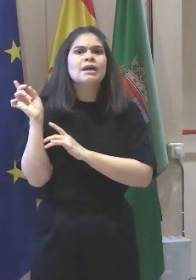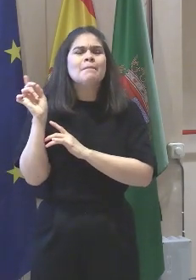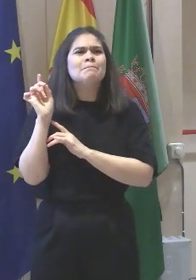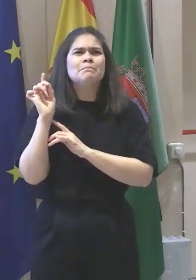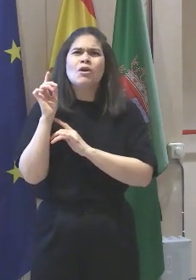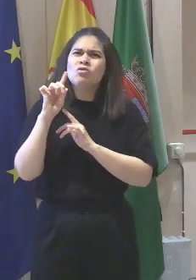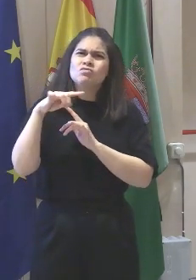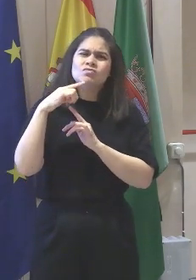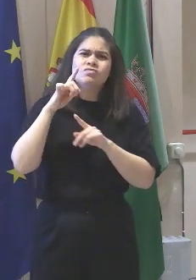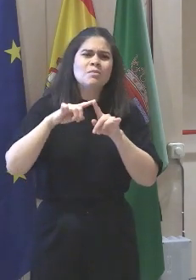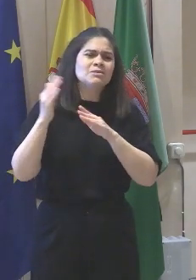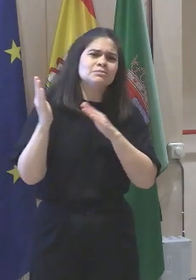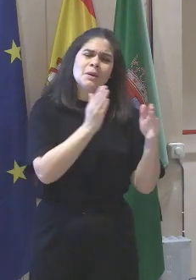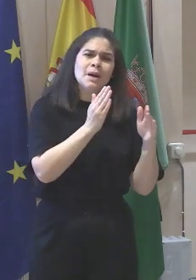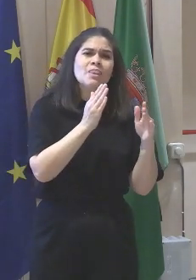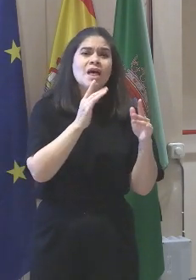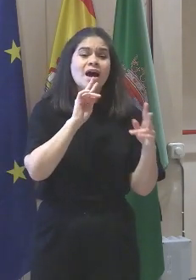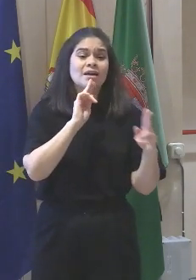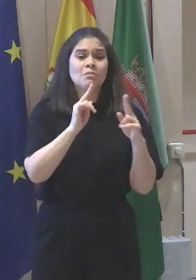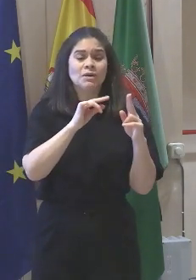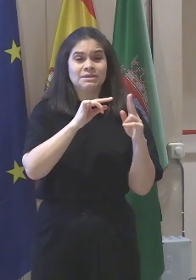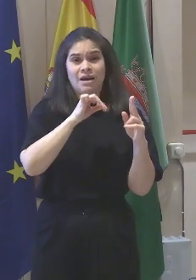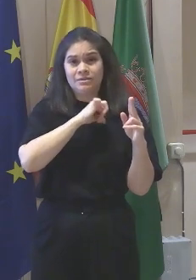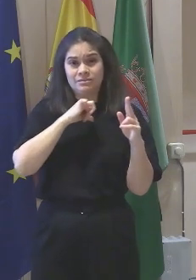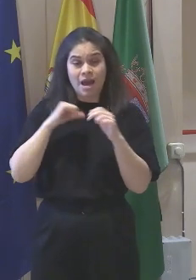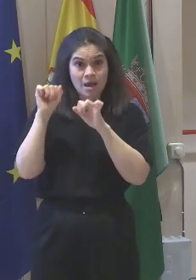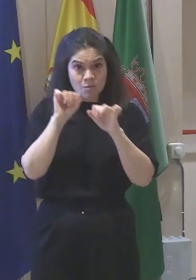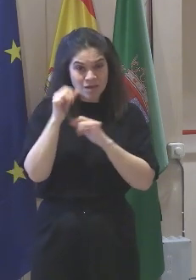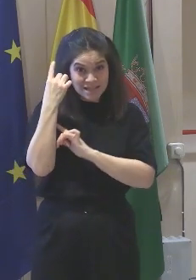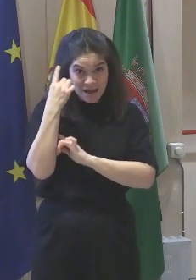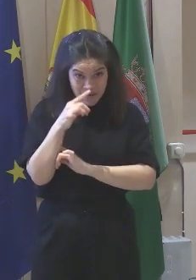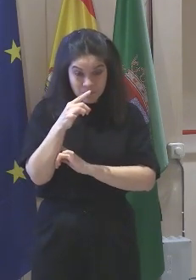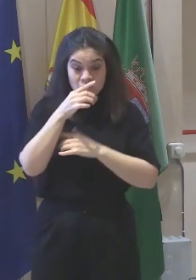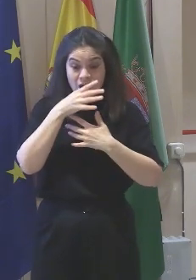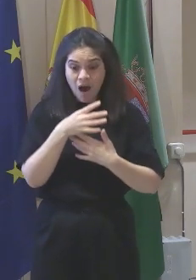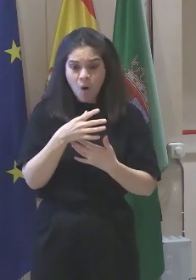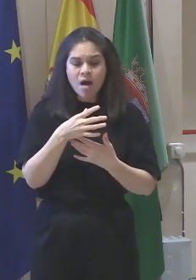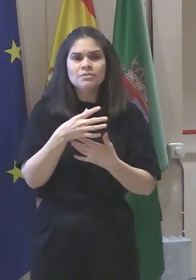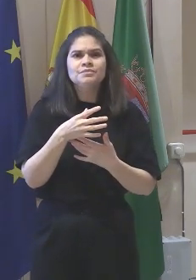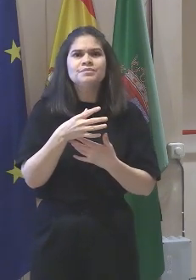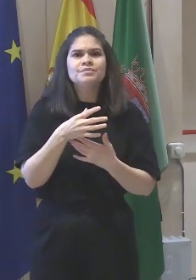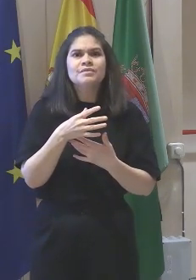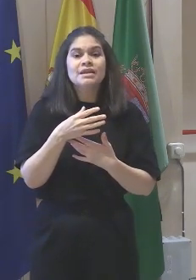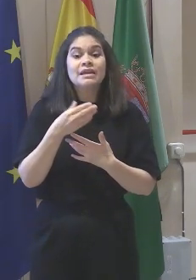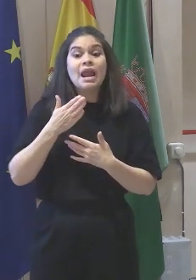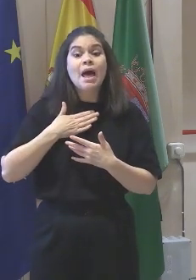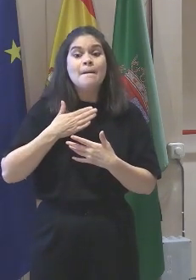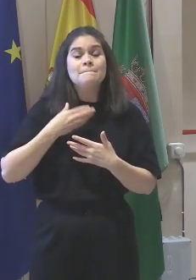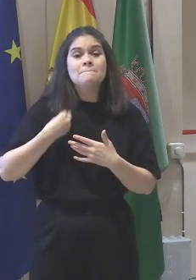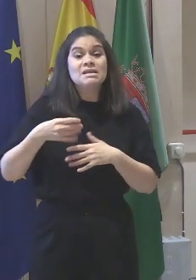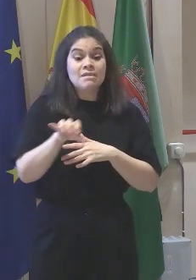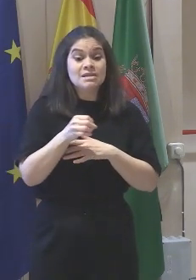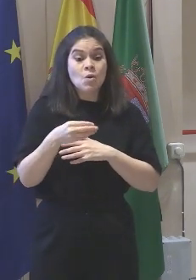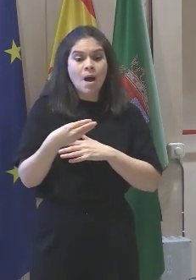inmune, también sabemos a día de hoy que la propia célula beta tiene una implicación en